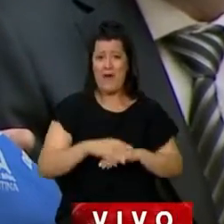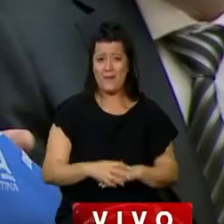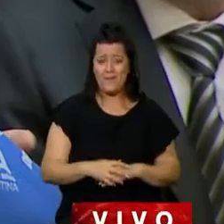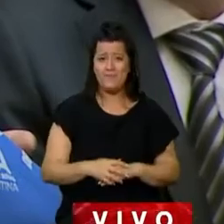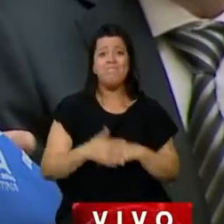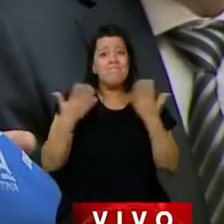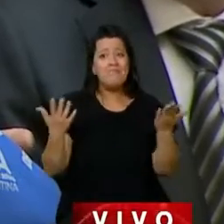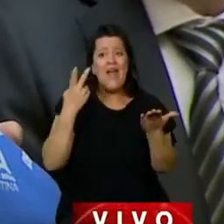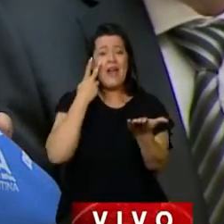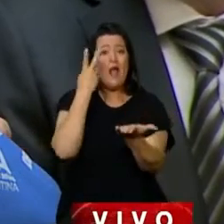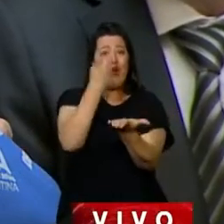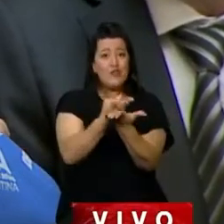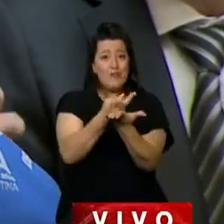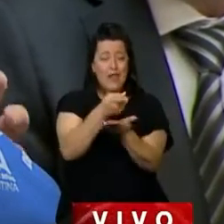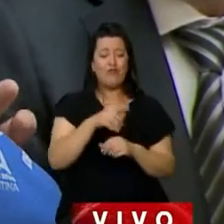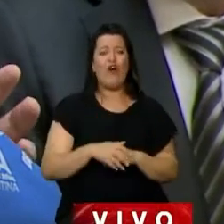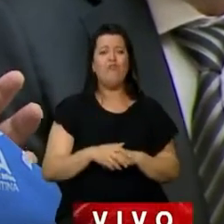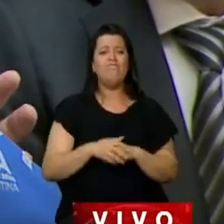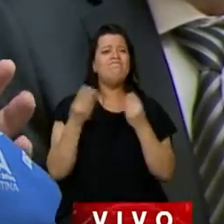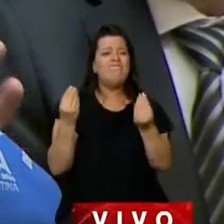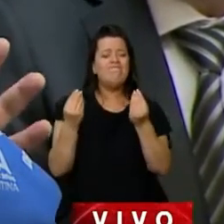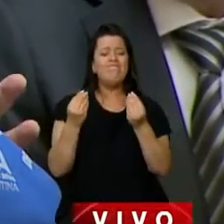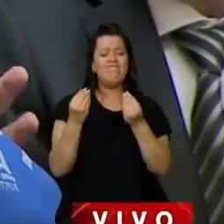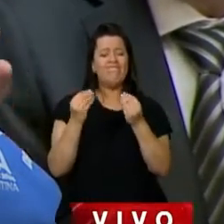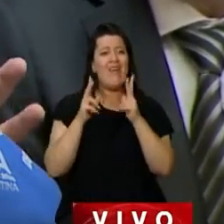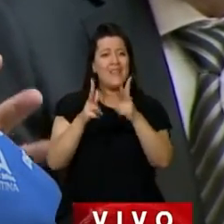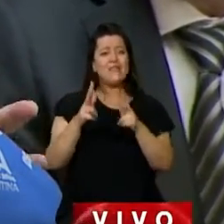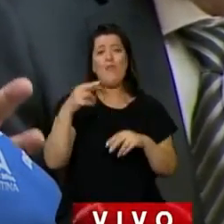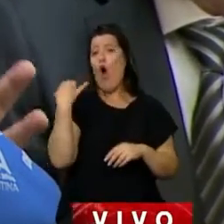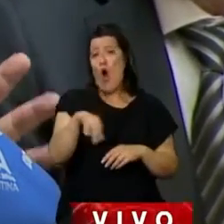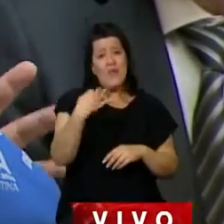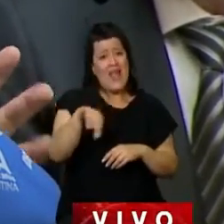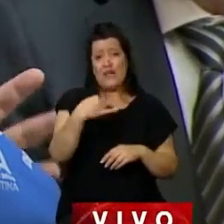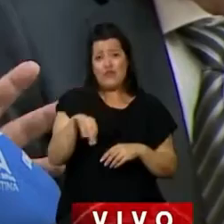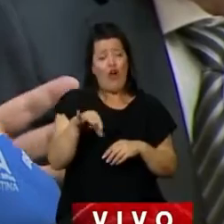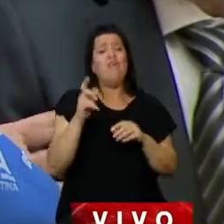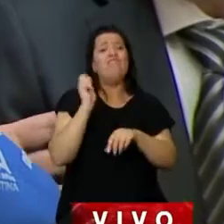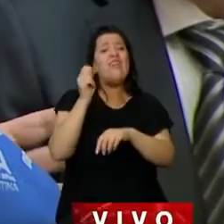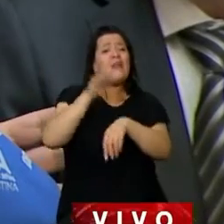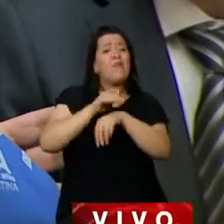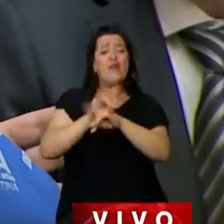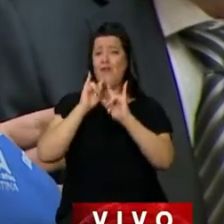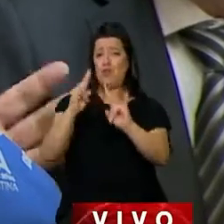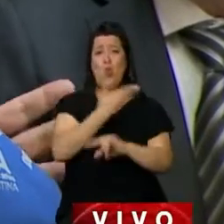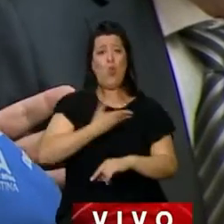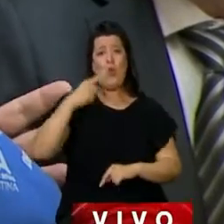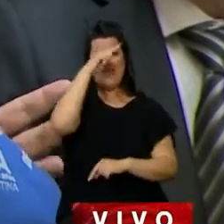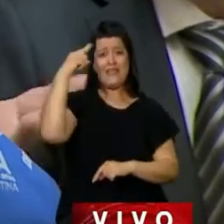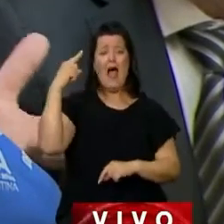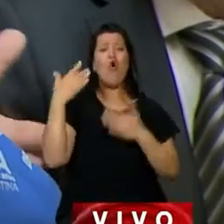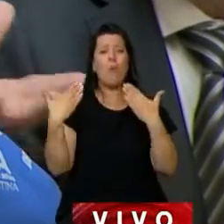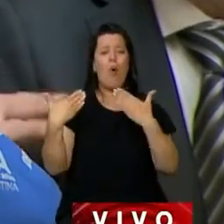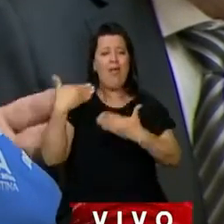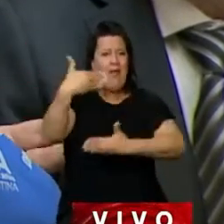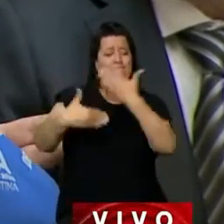el reconocimiento tiene que ver, decimos, con obligaciones que tienen que estar a cargo del Estado para poder